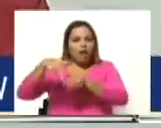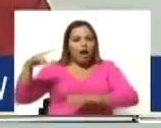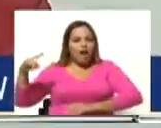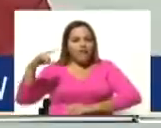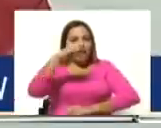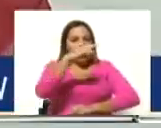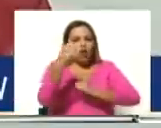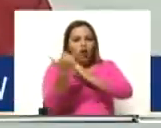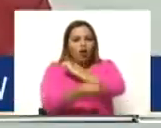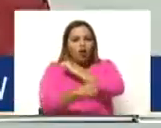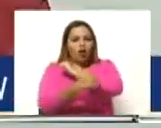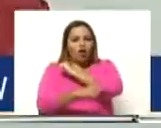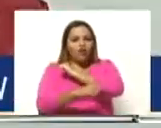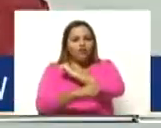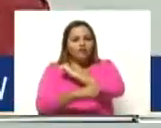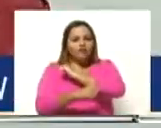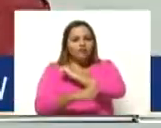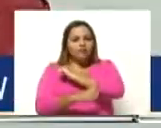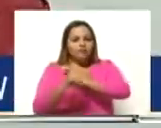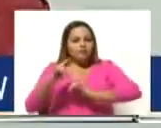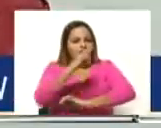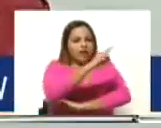Conviasa y van a regresar para Venezuela?